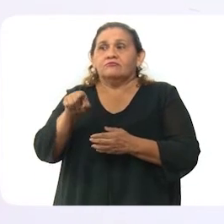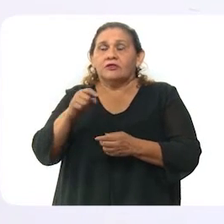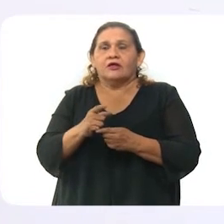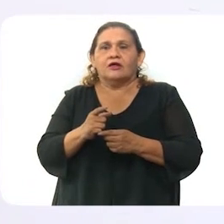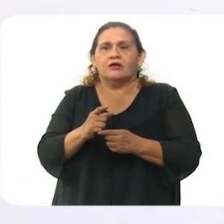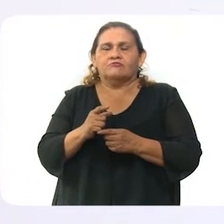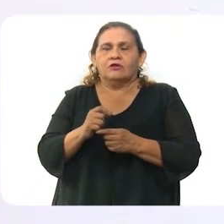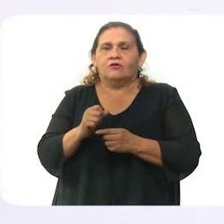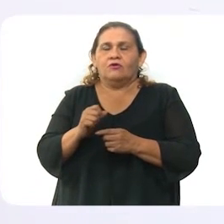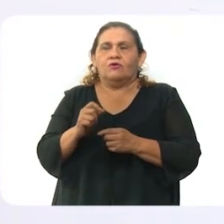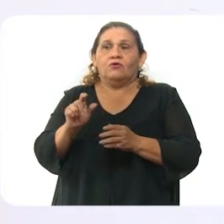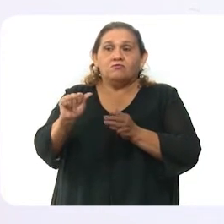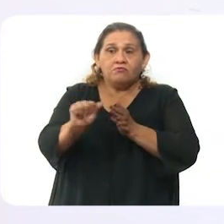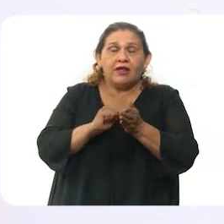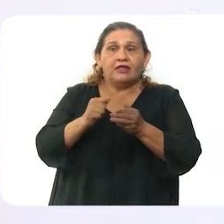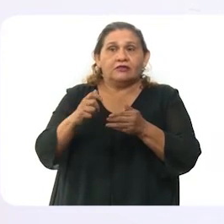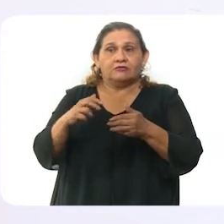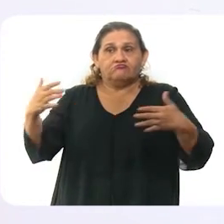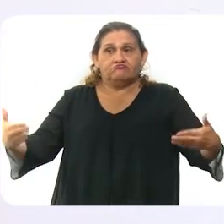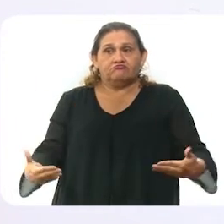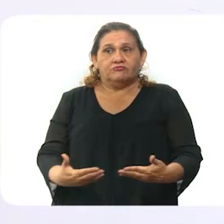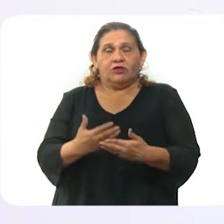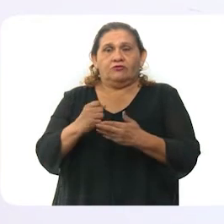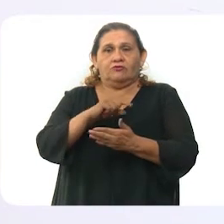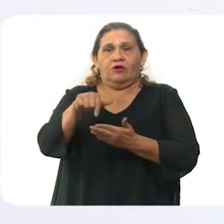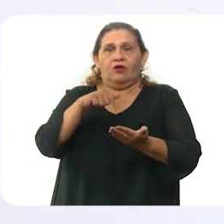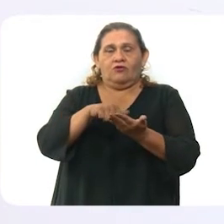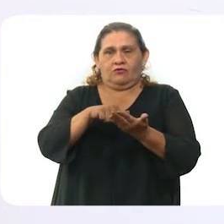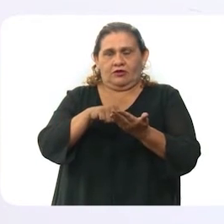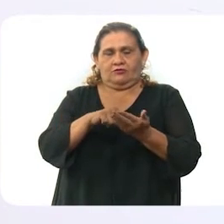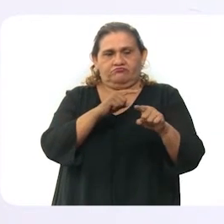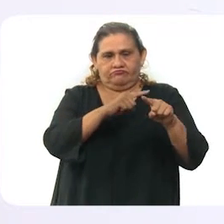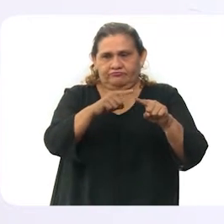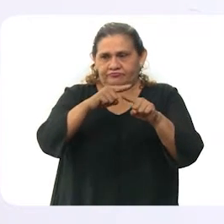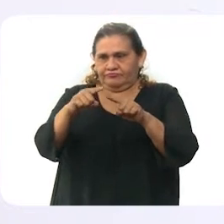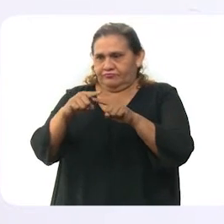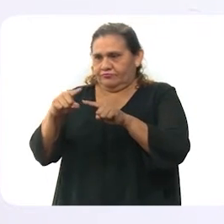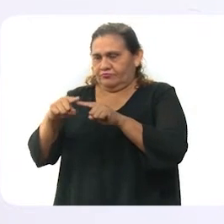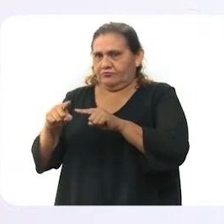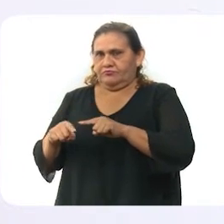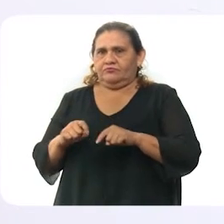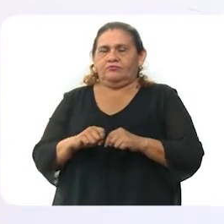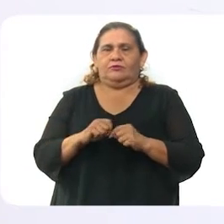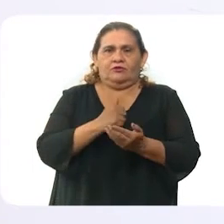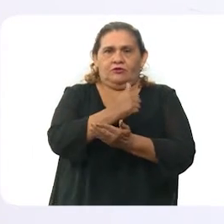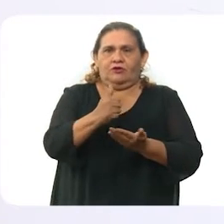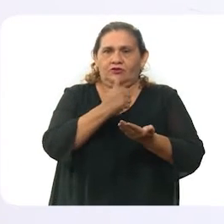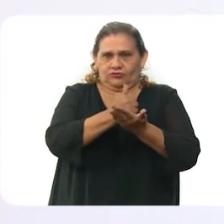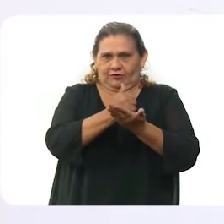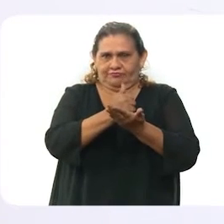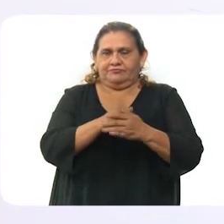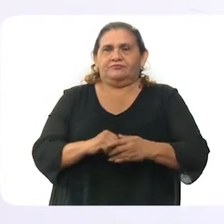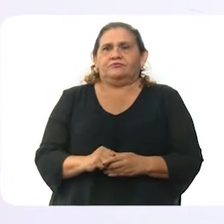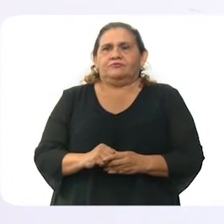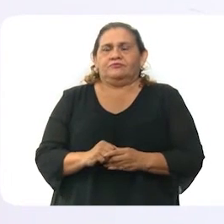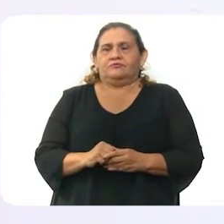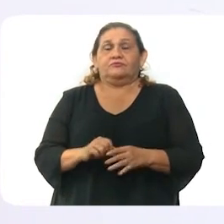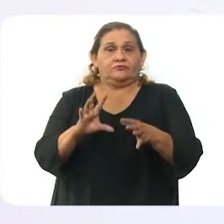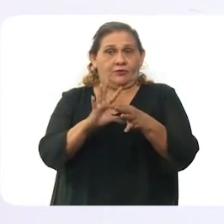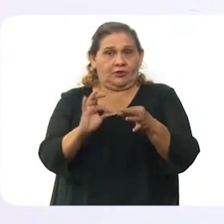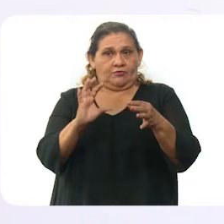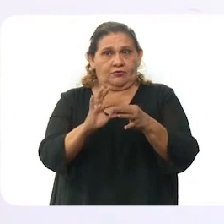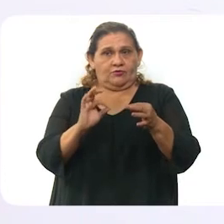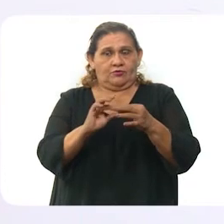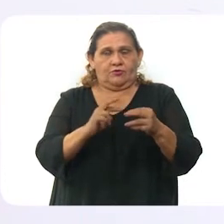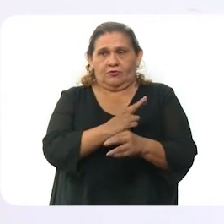según meses de nacimiento y en macrocentros y módulos de vacunación, distribuidos estratégicamente en la ciudad. Como se ha señalado,